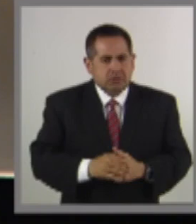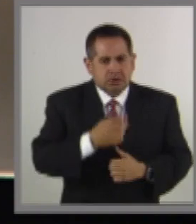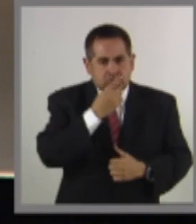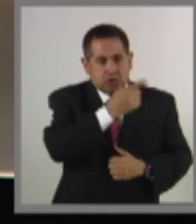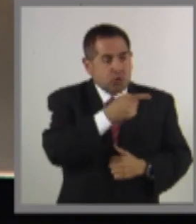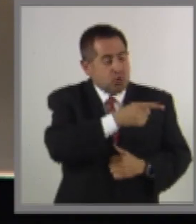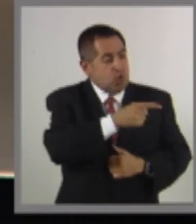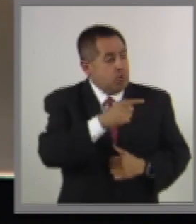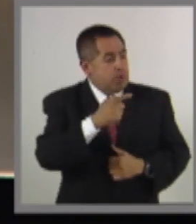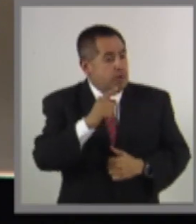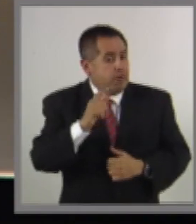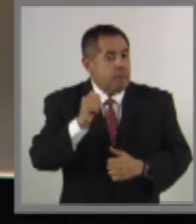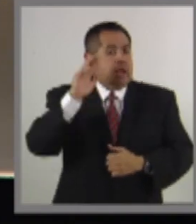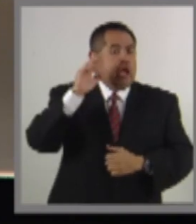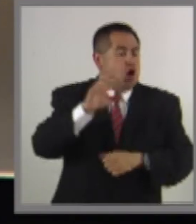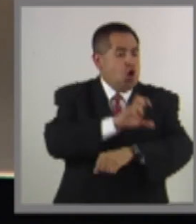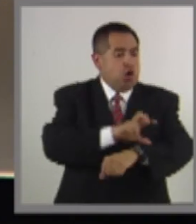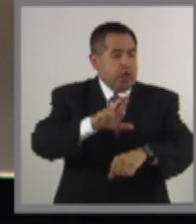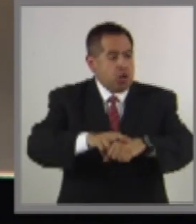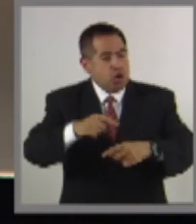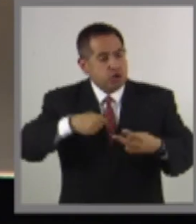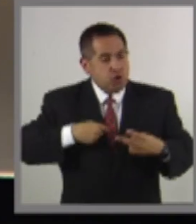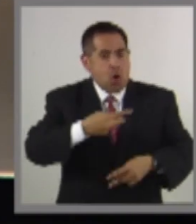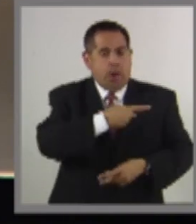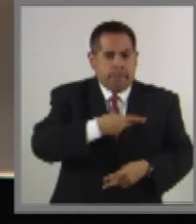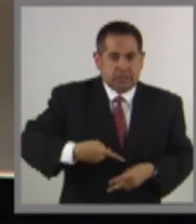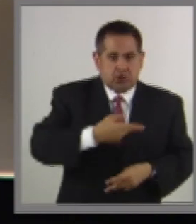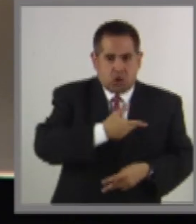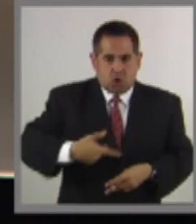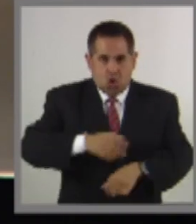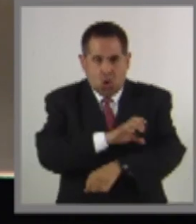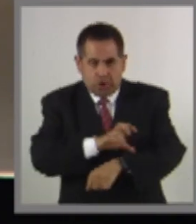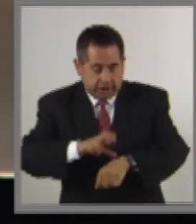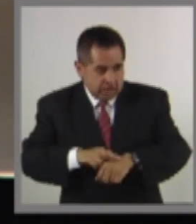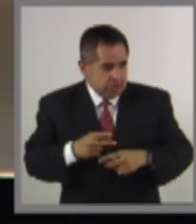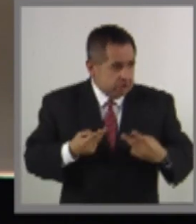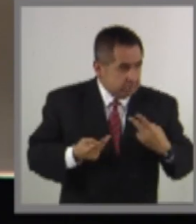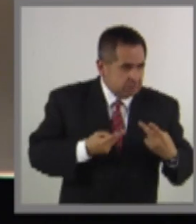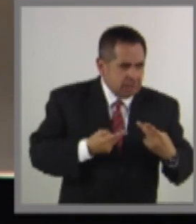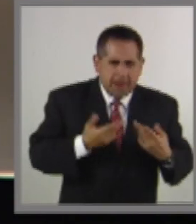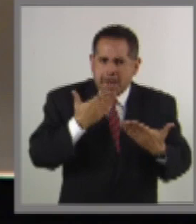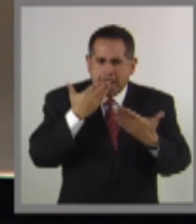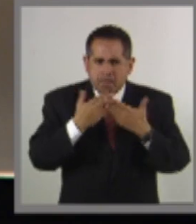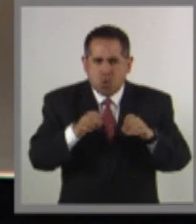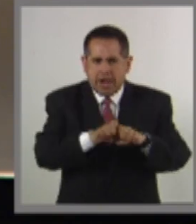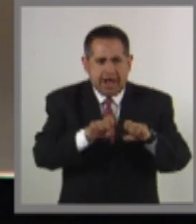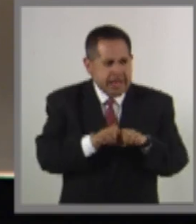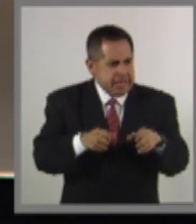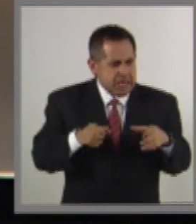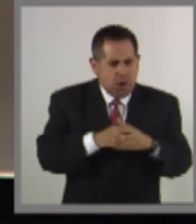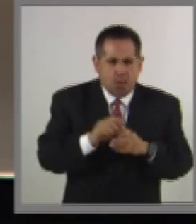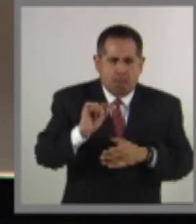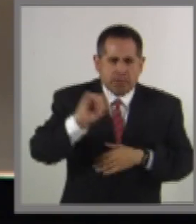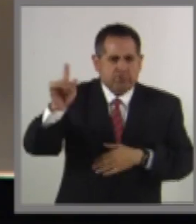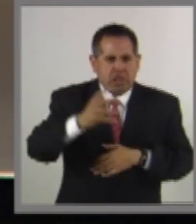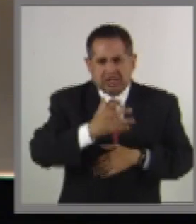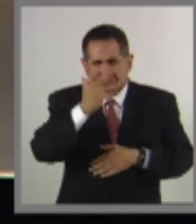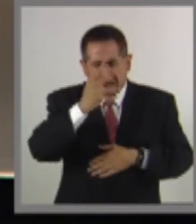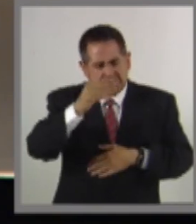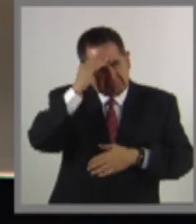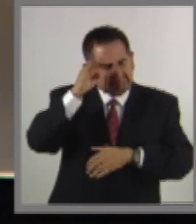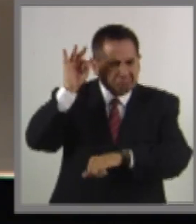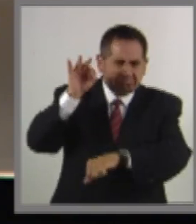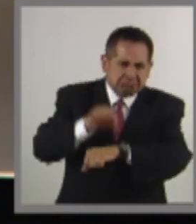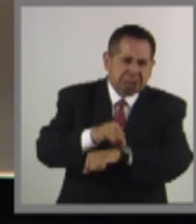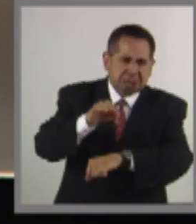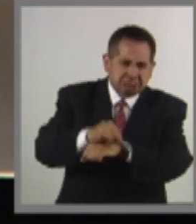cuando usted fue coordinador y yo vicecoordinadora, hicimos un equipo muy profesional, muy serio, pensando en nuestro